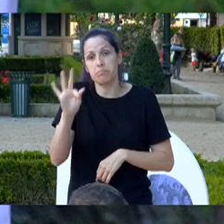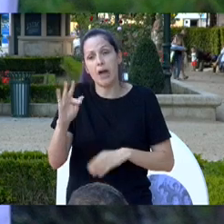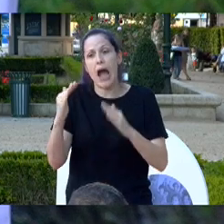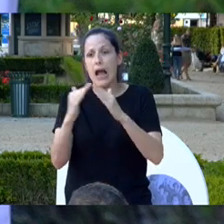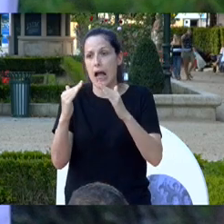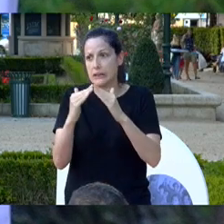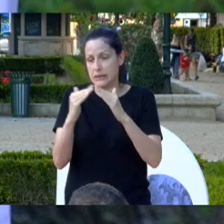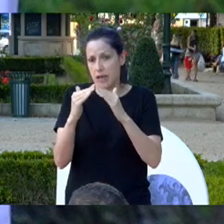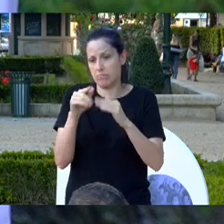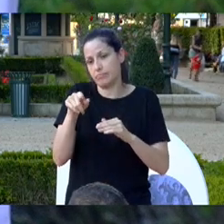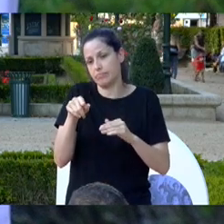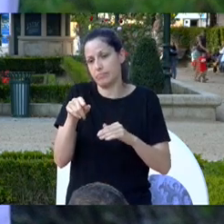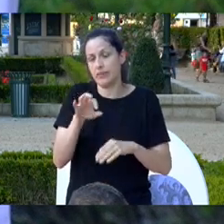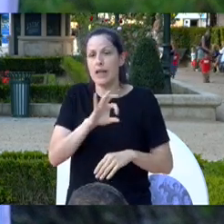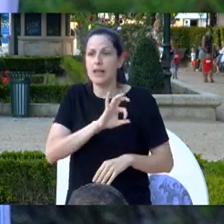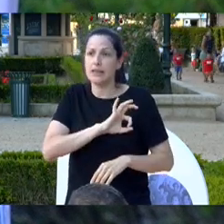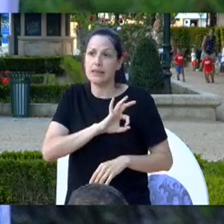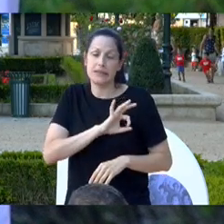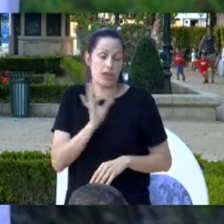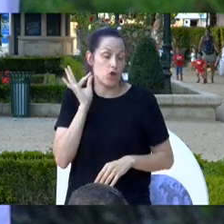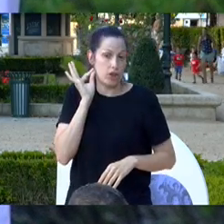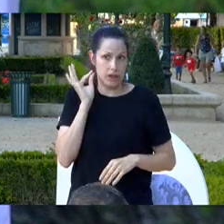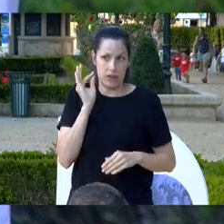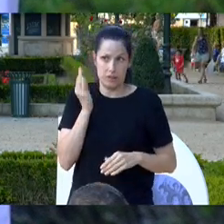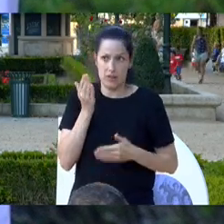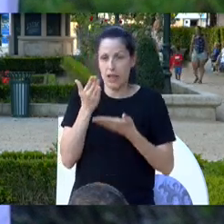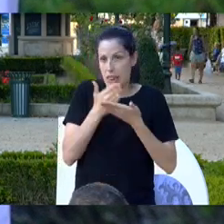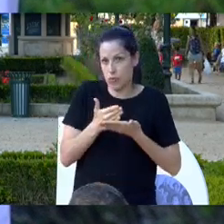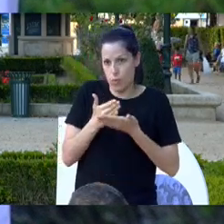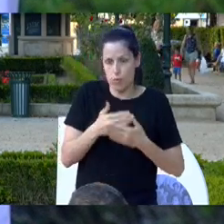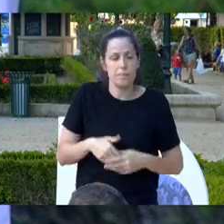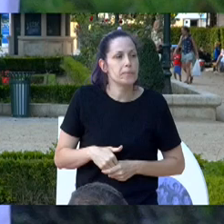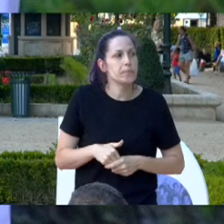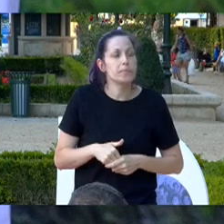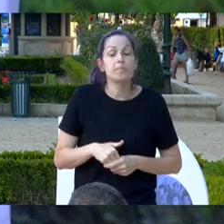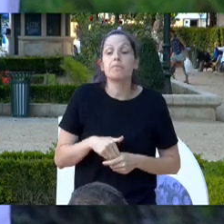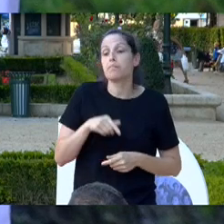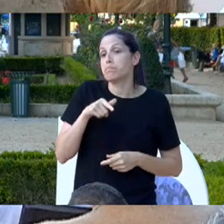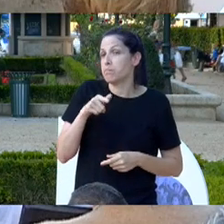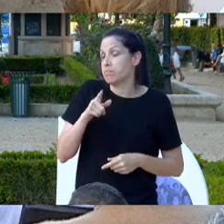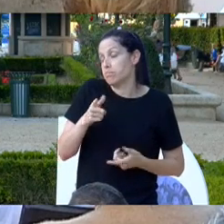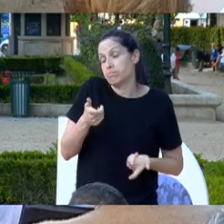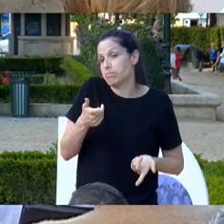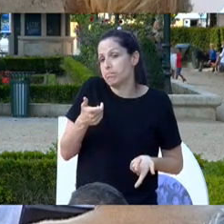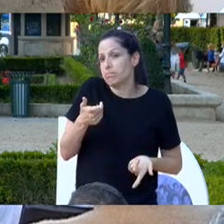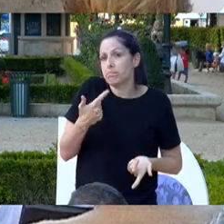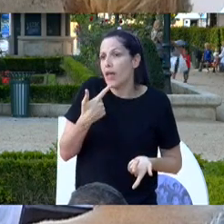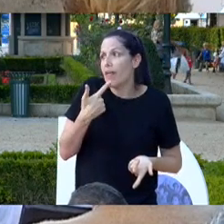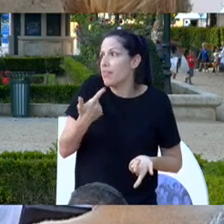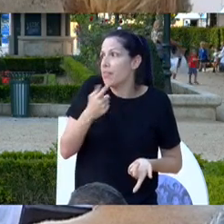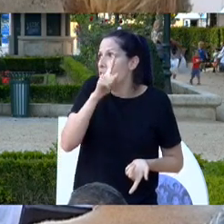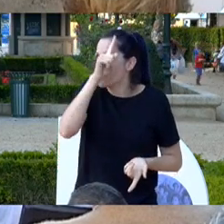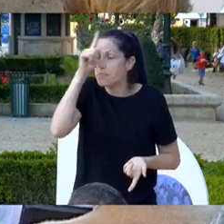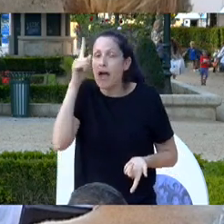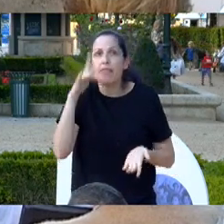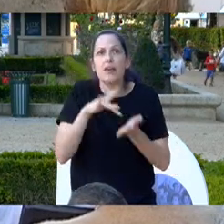tiñan señoritas da escola recollidas ali. E ali simplemente rematar dicindo de que, bueno, de que ali